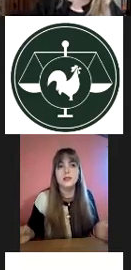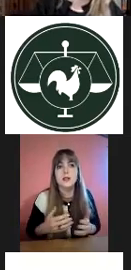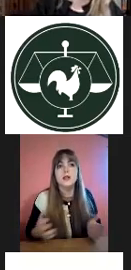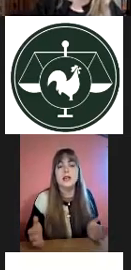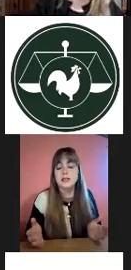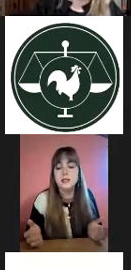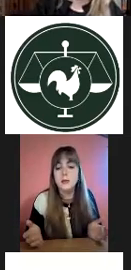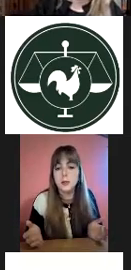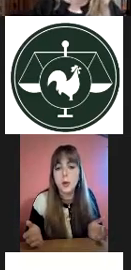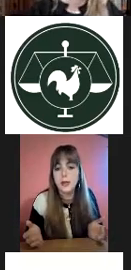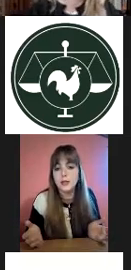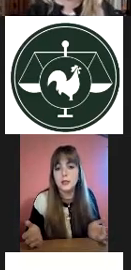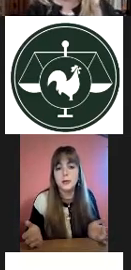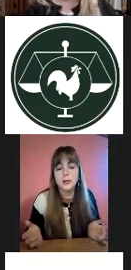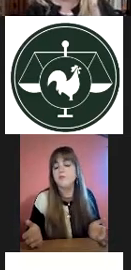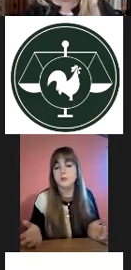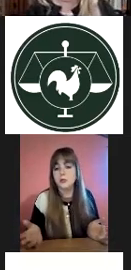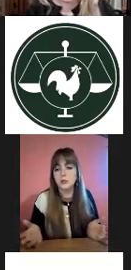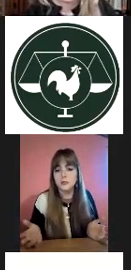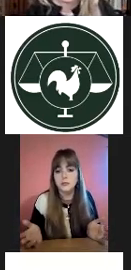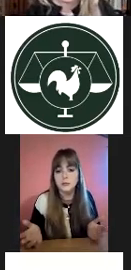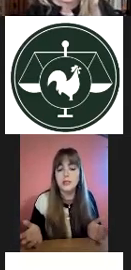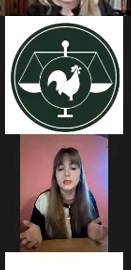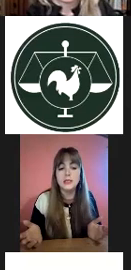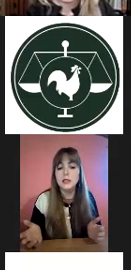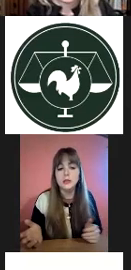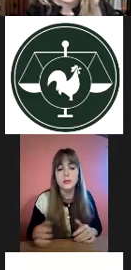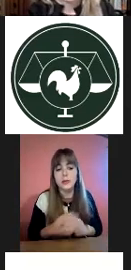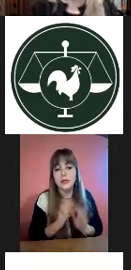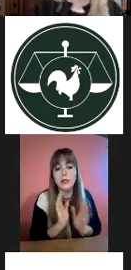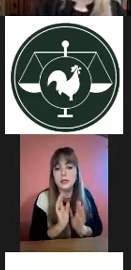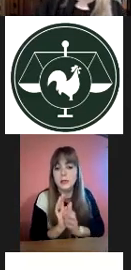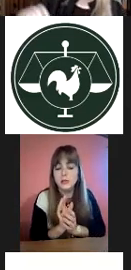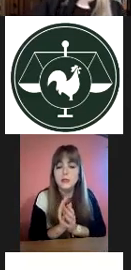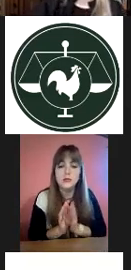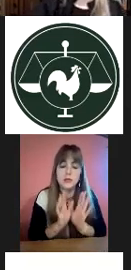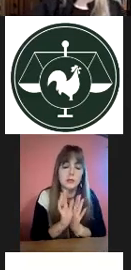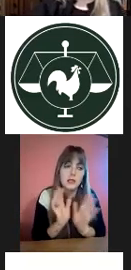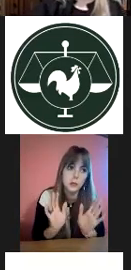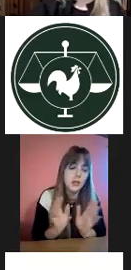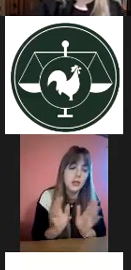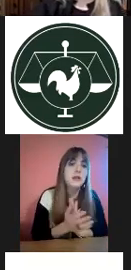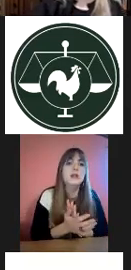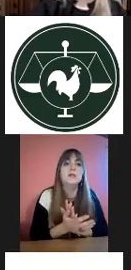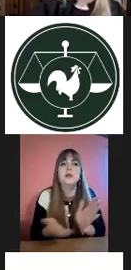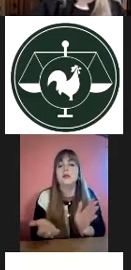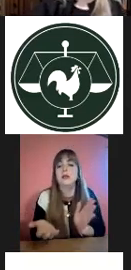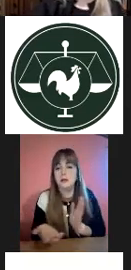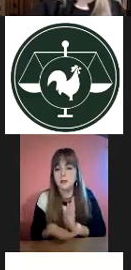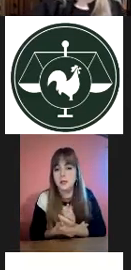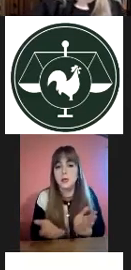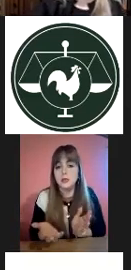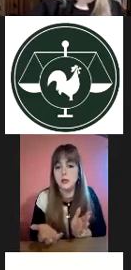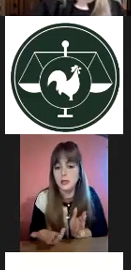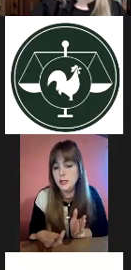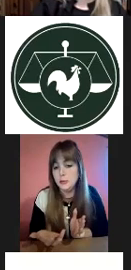no es accesible a todos para qué sirve, no tiene sentido. Puede estar el servicio espectacular, pero nadie va a